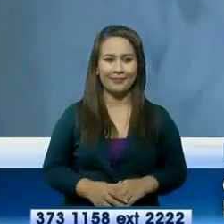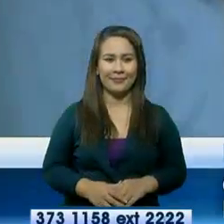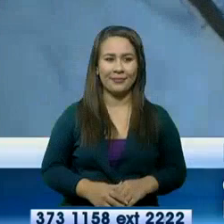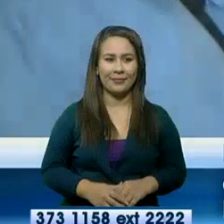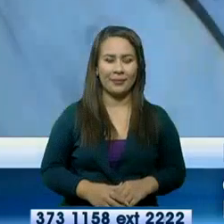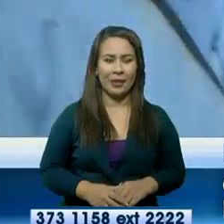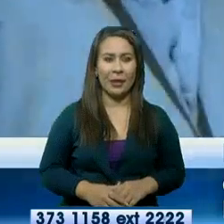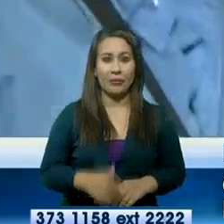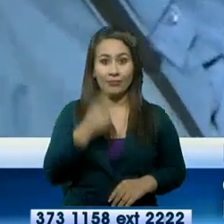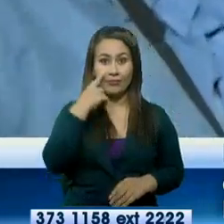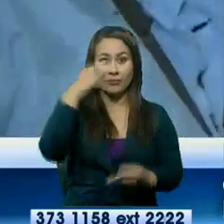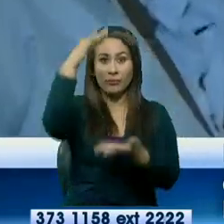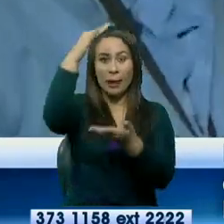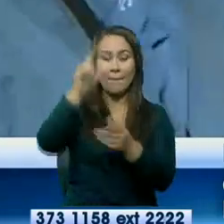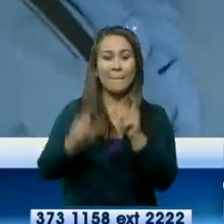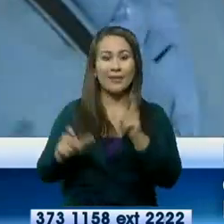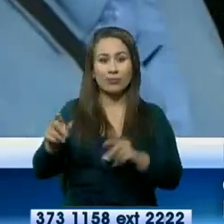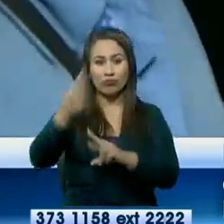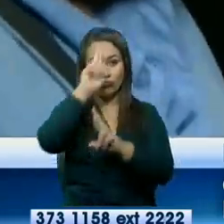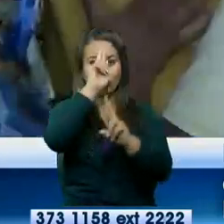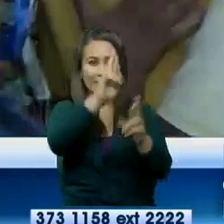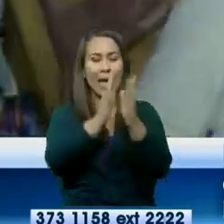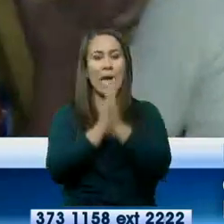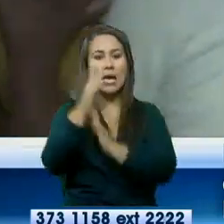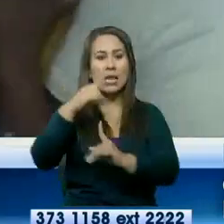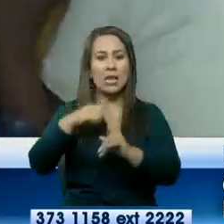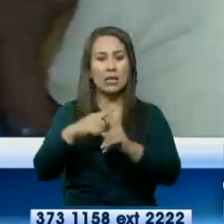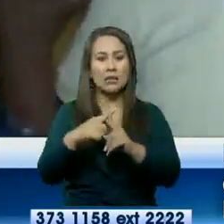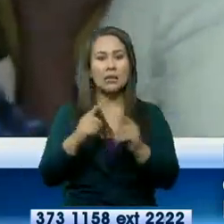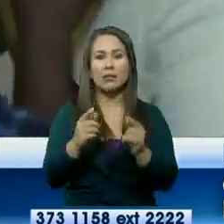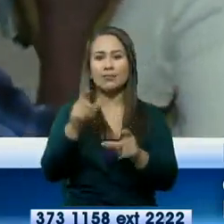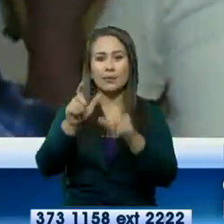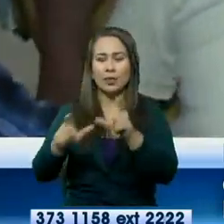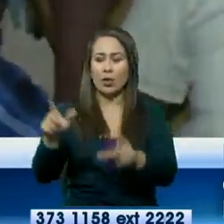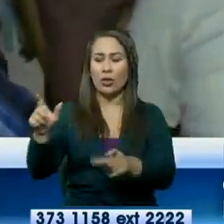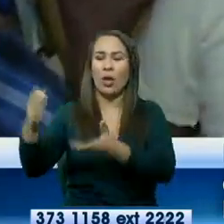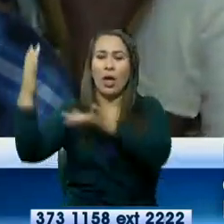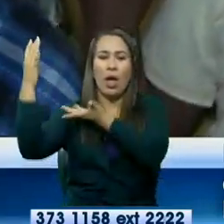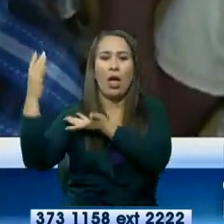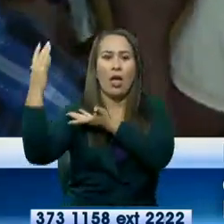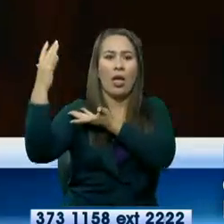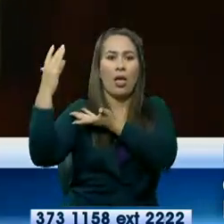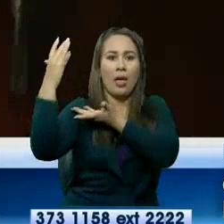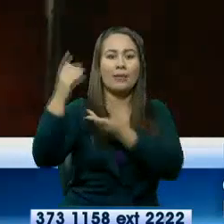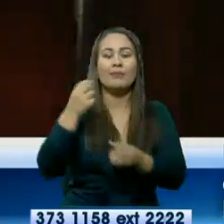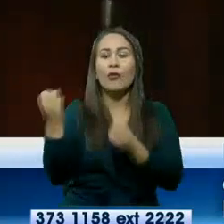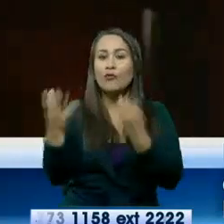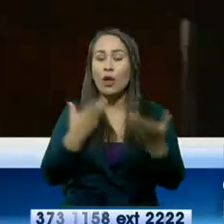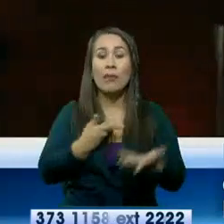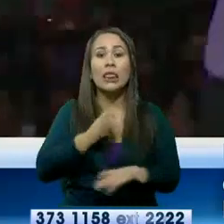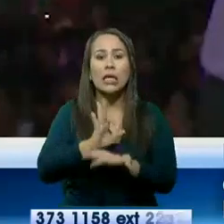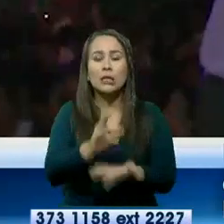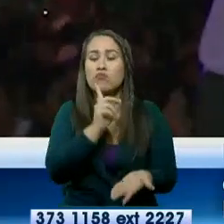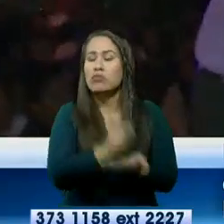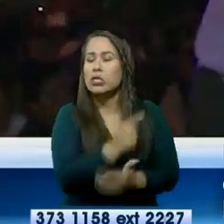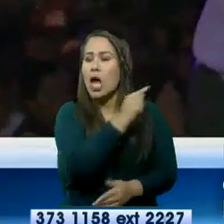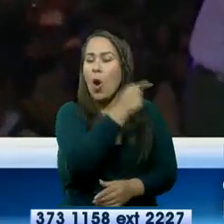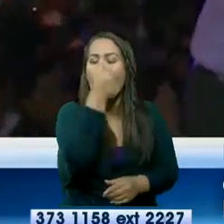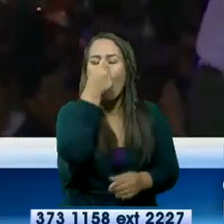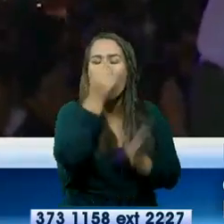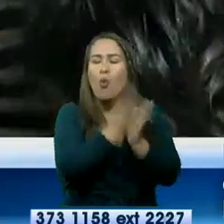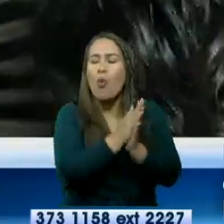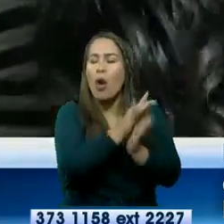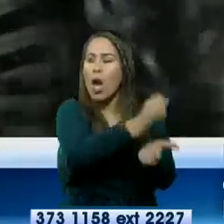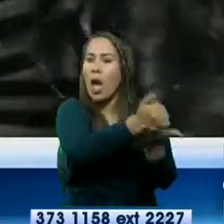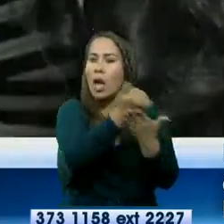La imagen es venerada dentro de la iglesia acompañadas en hombros por los devotos que cuentan sus testimonios cada mes que